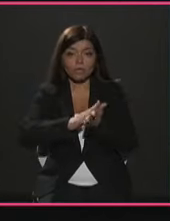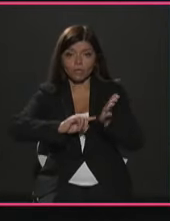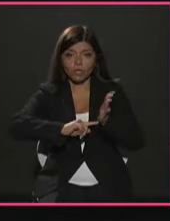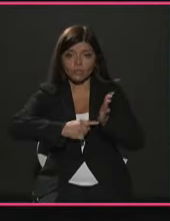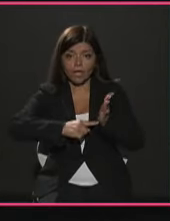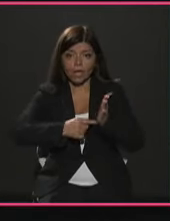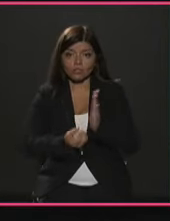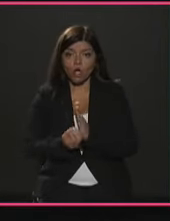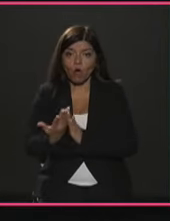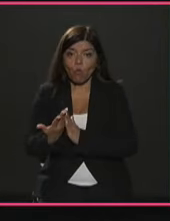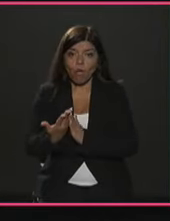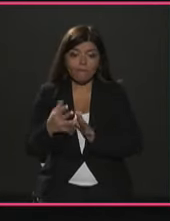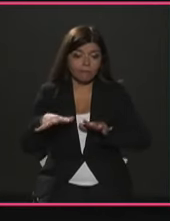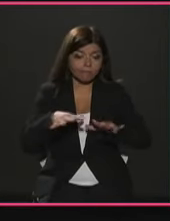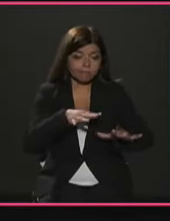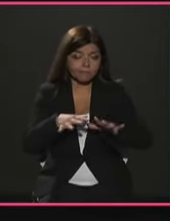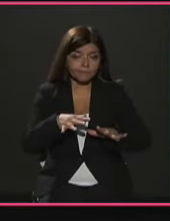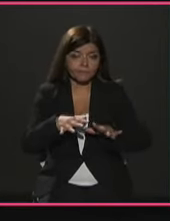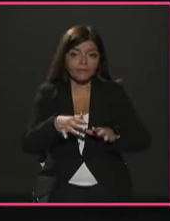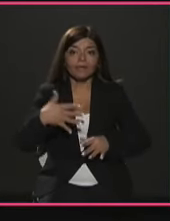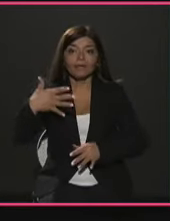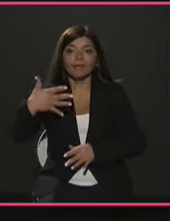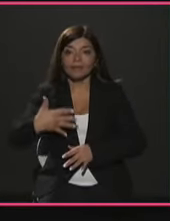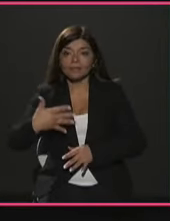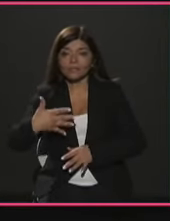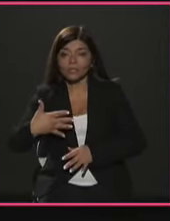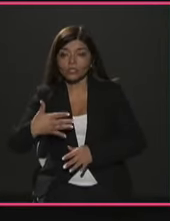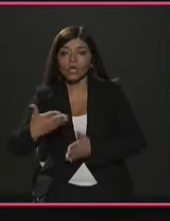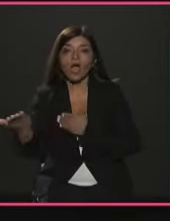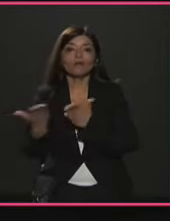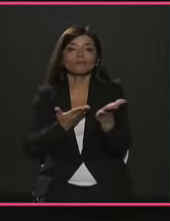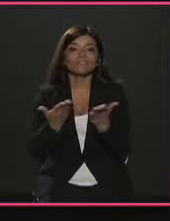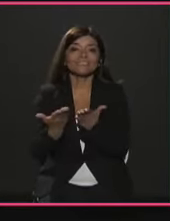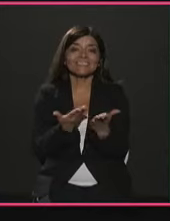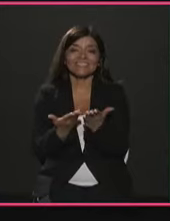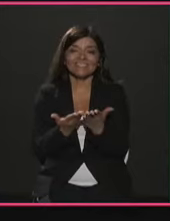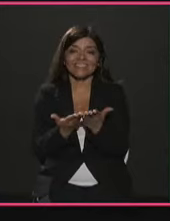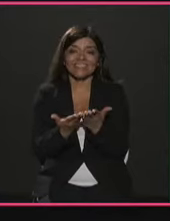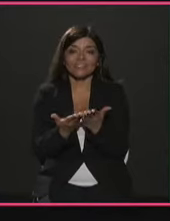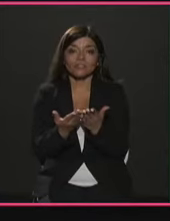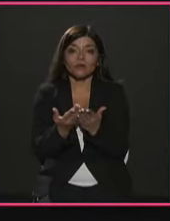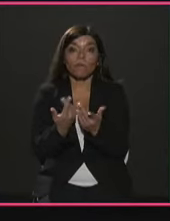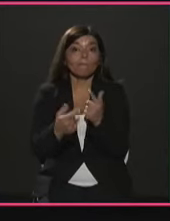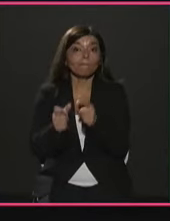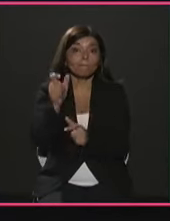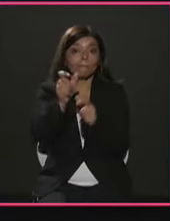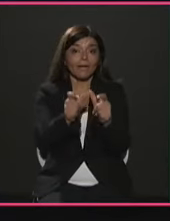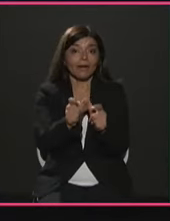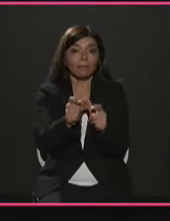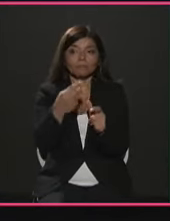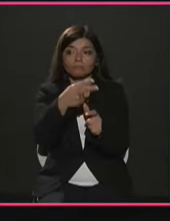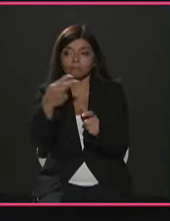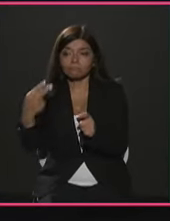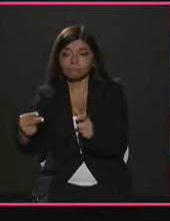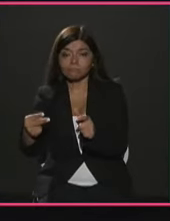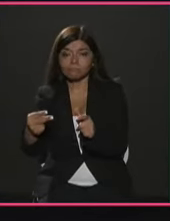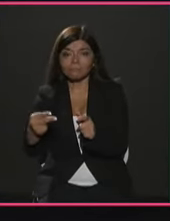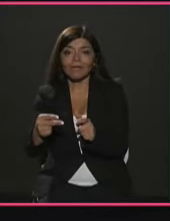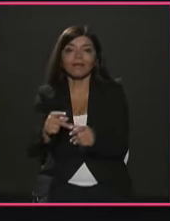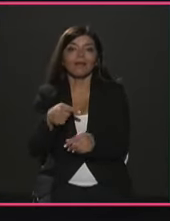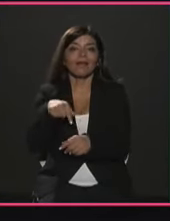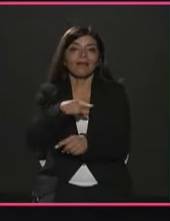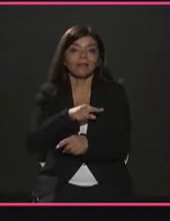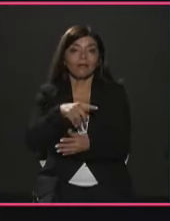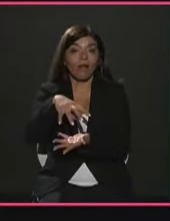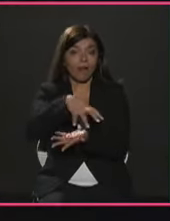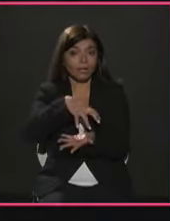de innovación fundamentalmente en un servicio para las personas y sus propios habitantes la